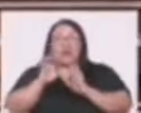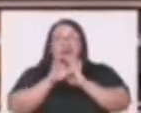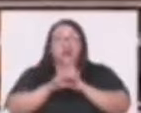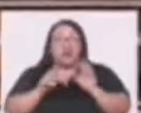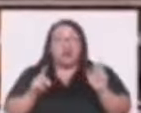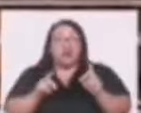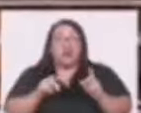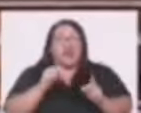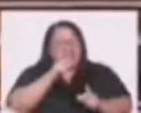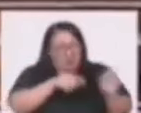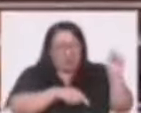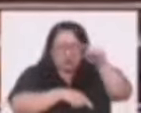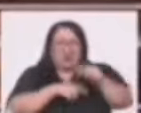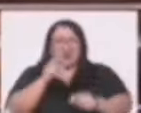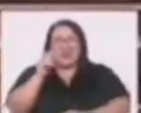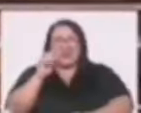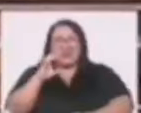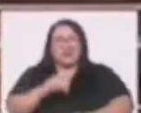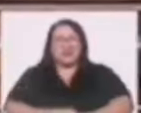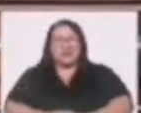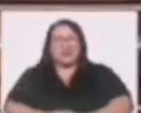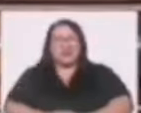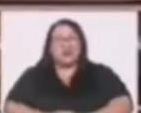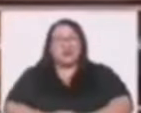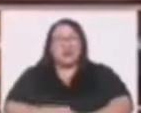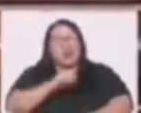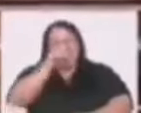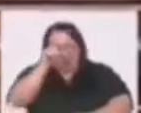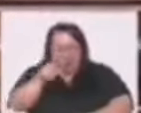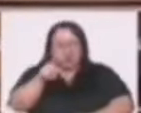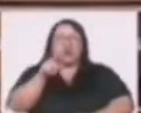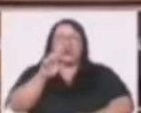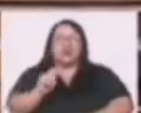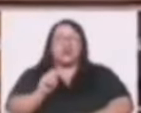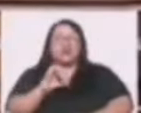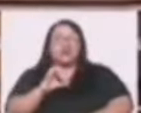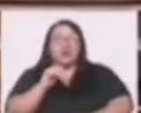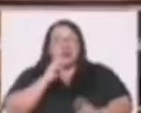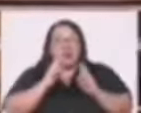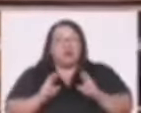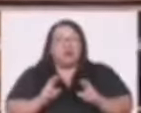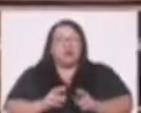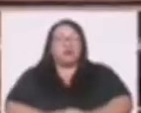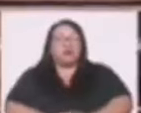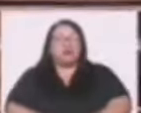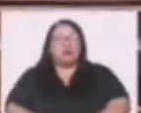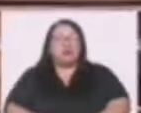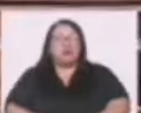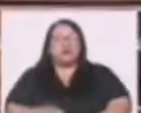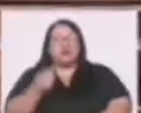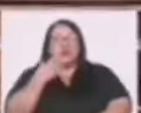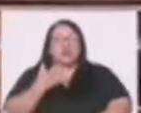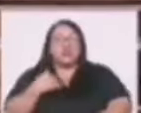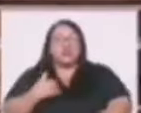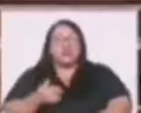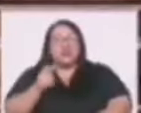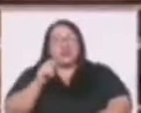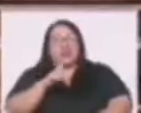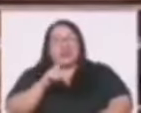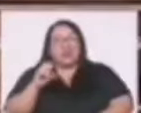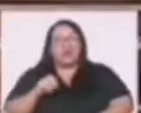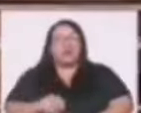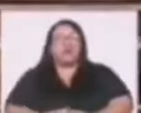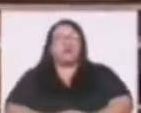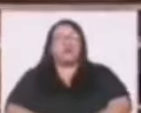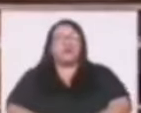Constitución, ellos han debido ir al TC. Hubieran hecho una consulta al TC para que le respondan. Seguramente le hubieran dicho muchas gracias a la señora Tello.